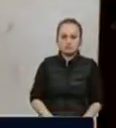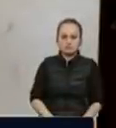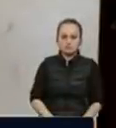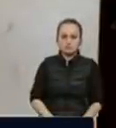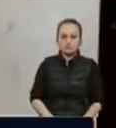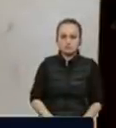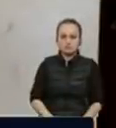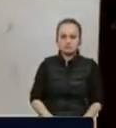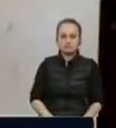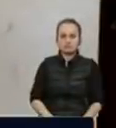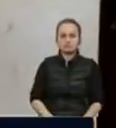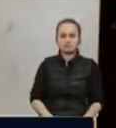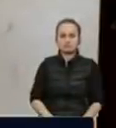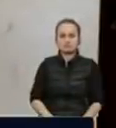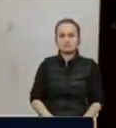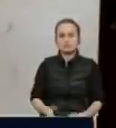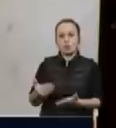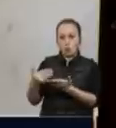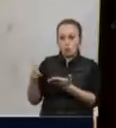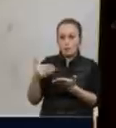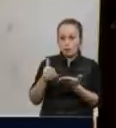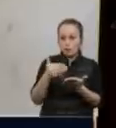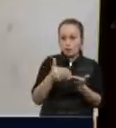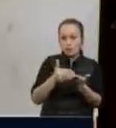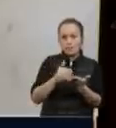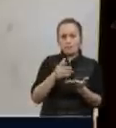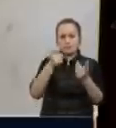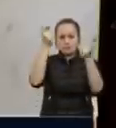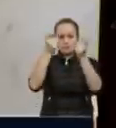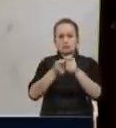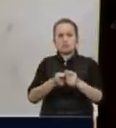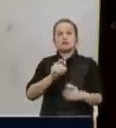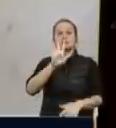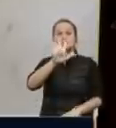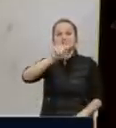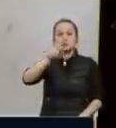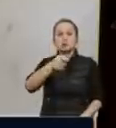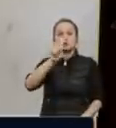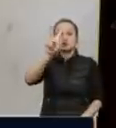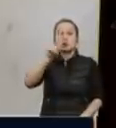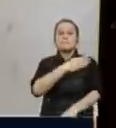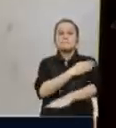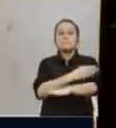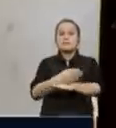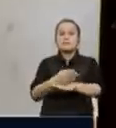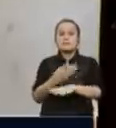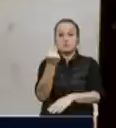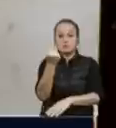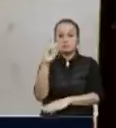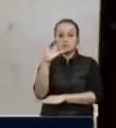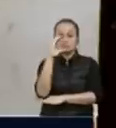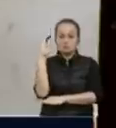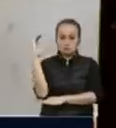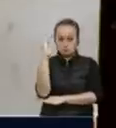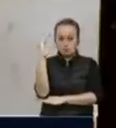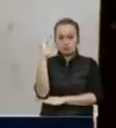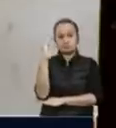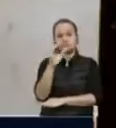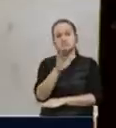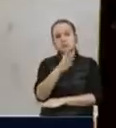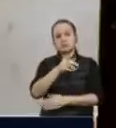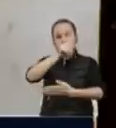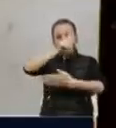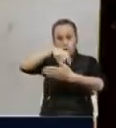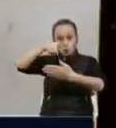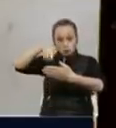Total de elementos adquiridos tuvieron una inversión de alrededor de 5.2 billones de pesos entre los contratos